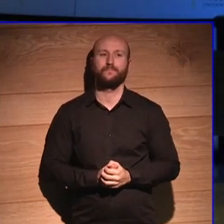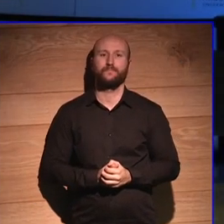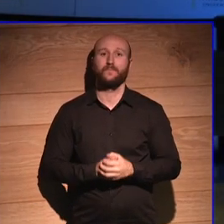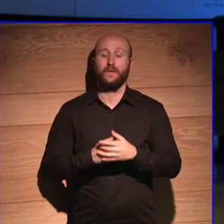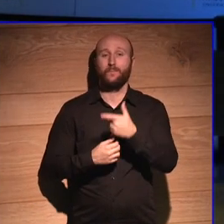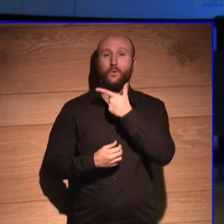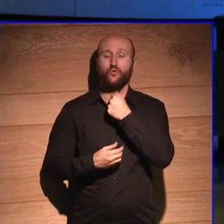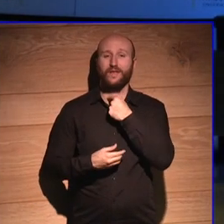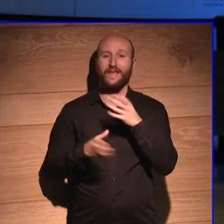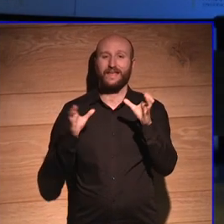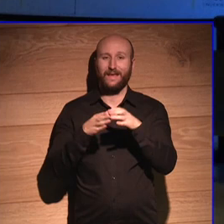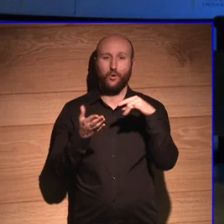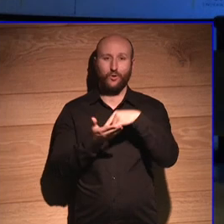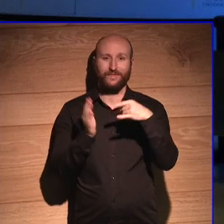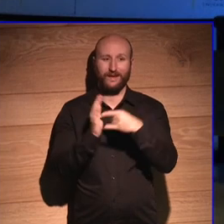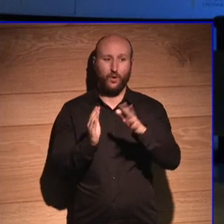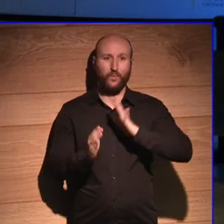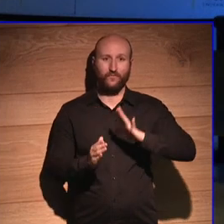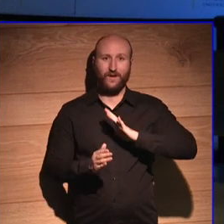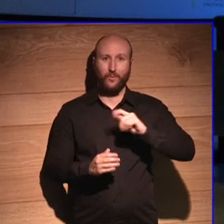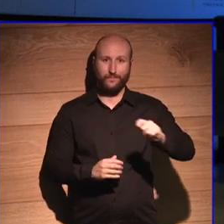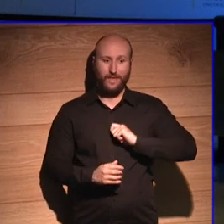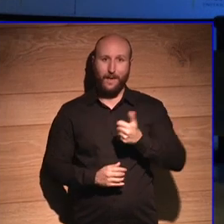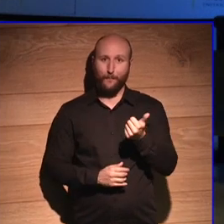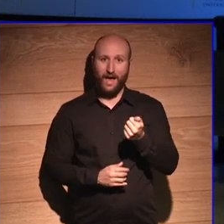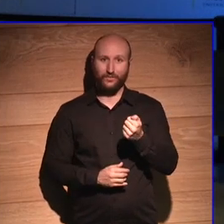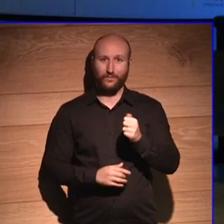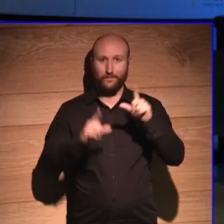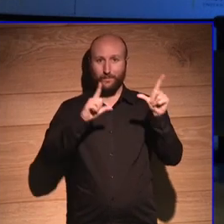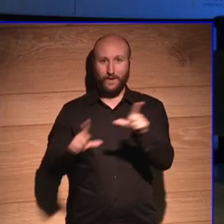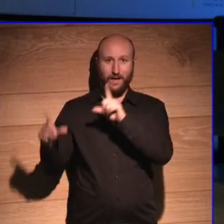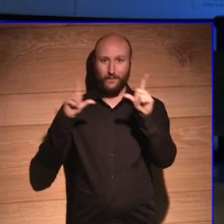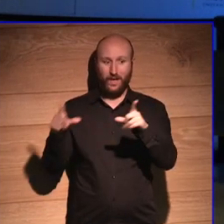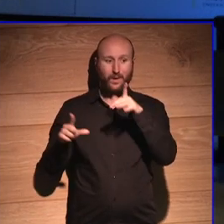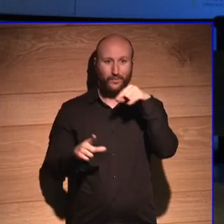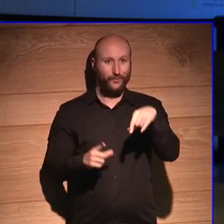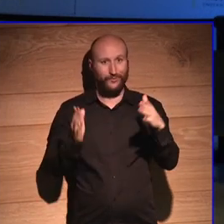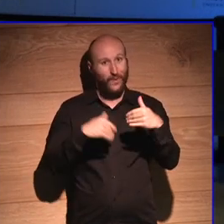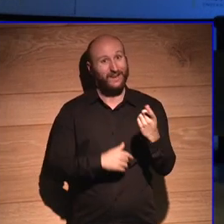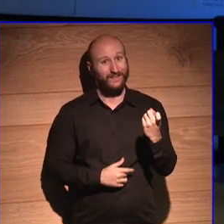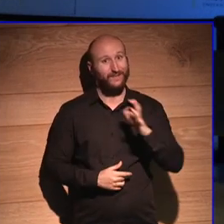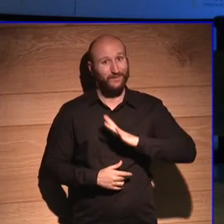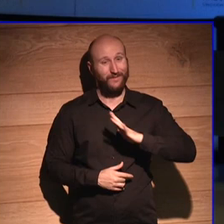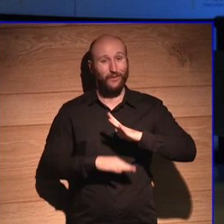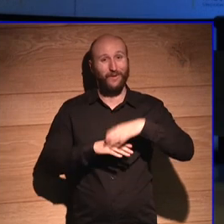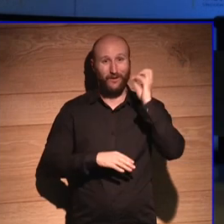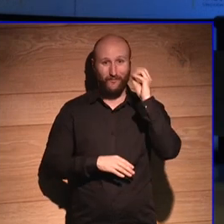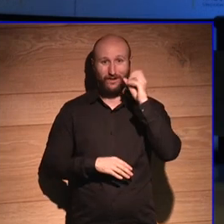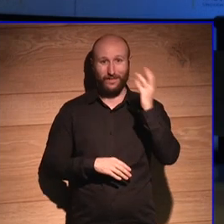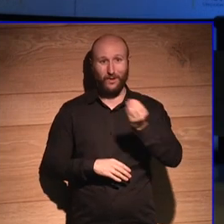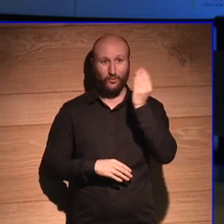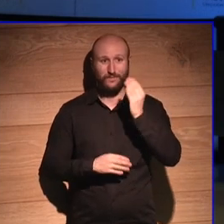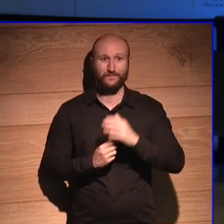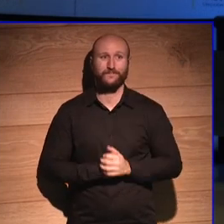equipo técnico me diera el pasador de diapositivas porque no me lo han puesto aquí y lo necesitaría para hacer la conferencia